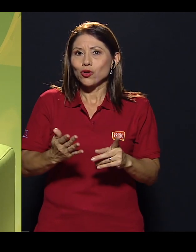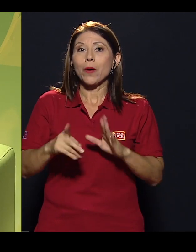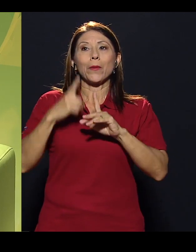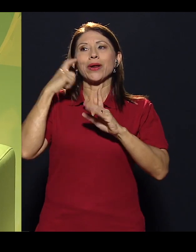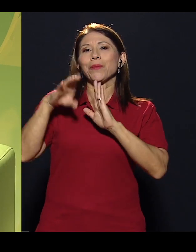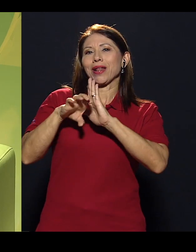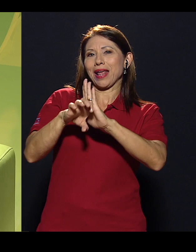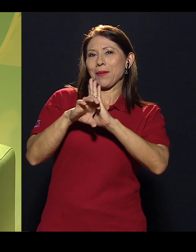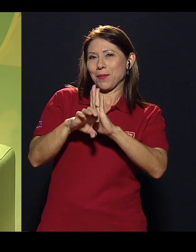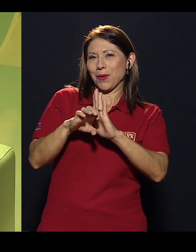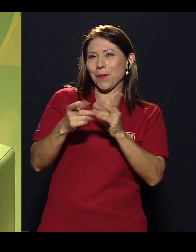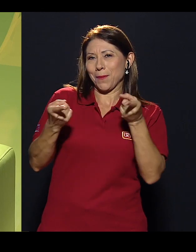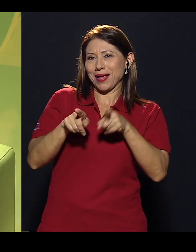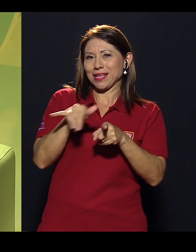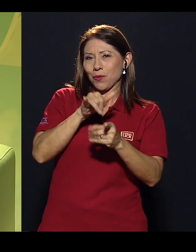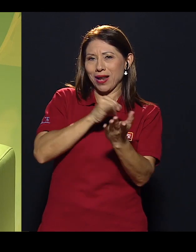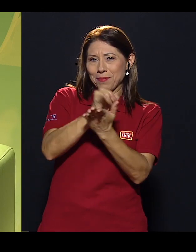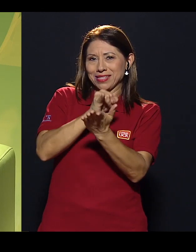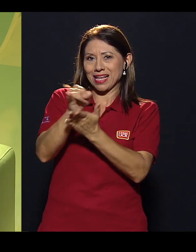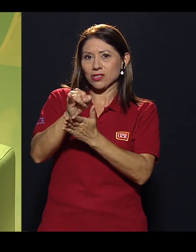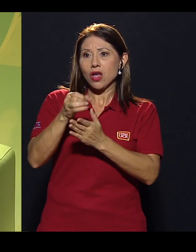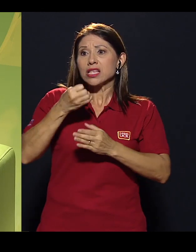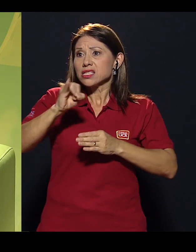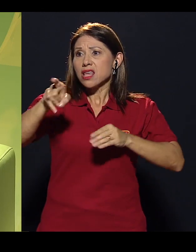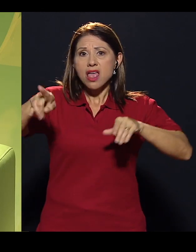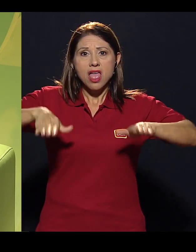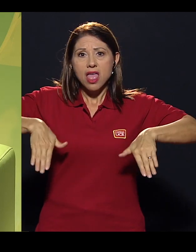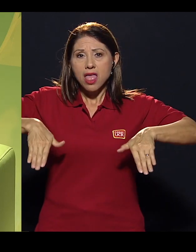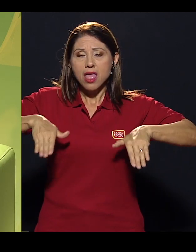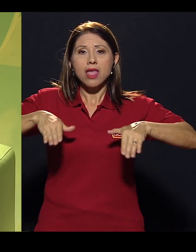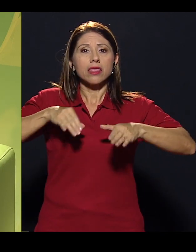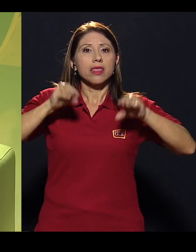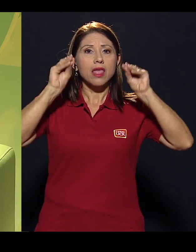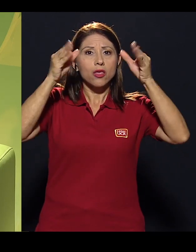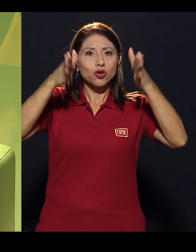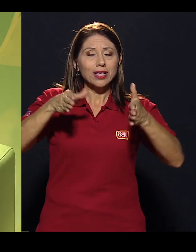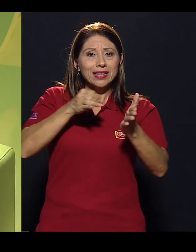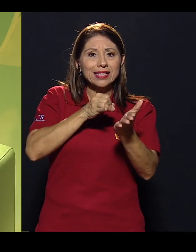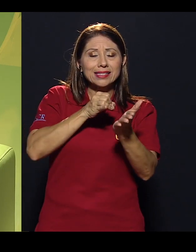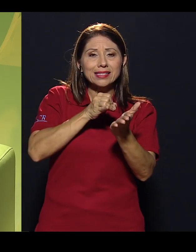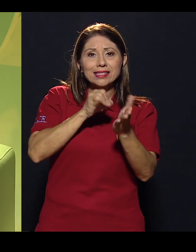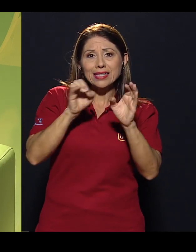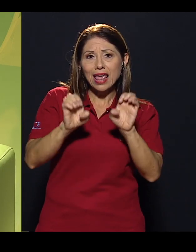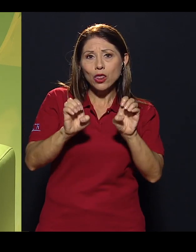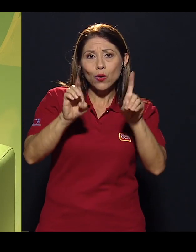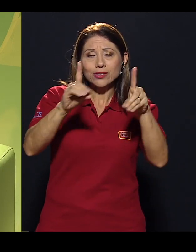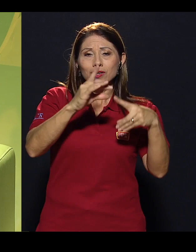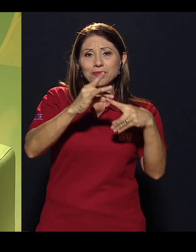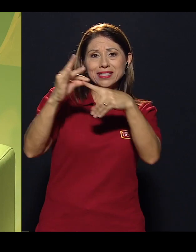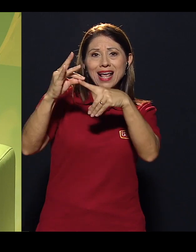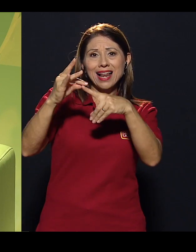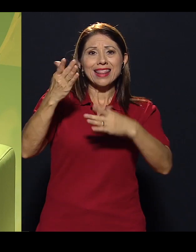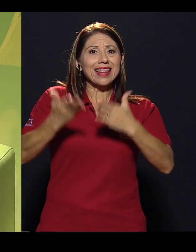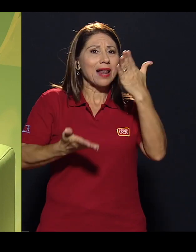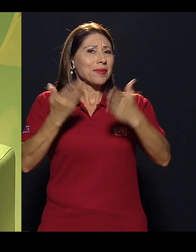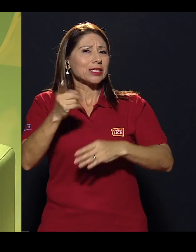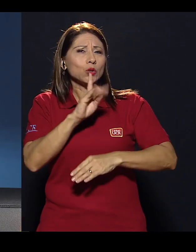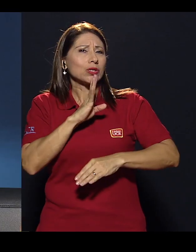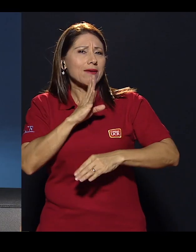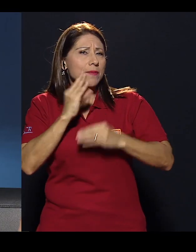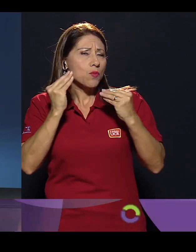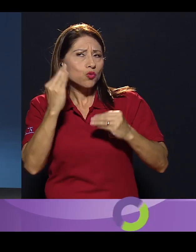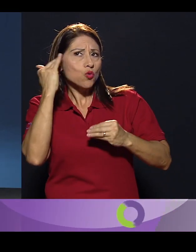no son docentes de educación especial, entonces quizás no se desarrolla mucha investigación sobre la educación inclusiva cuando hablamos de docentes